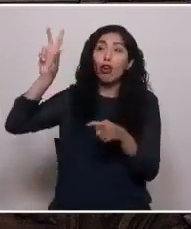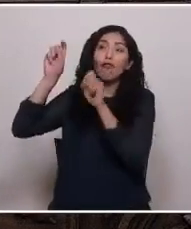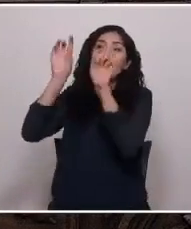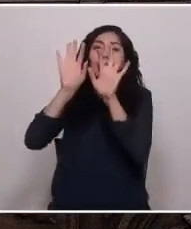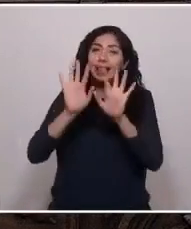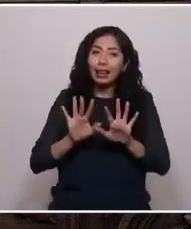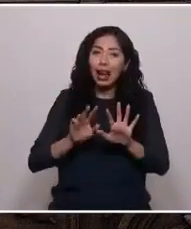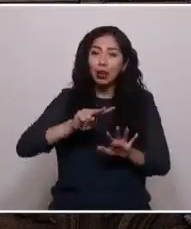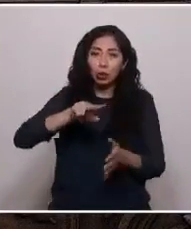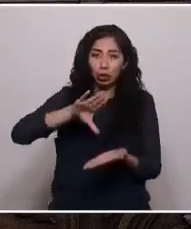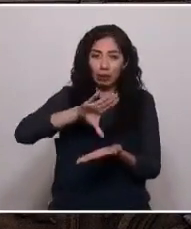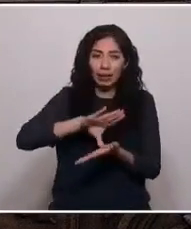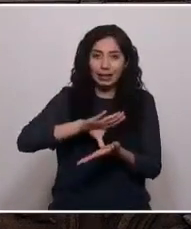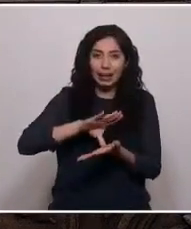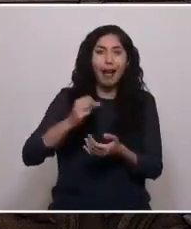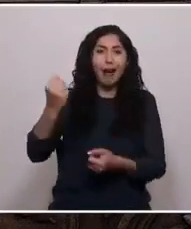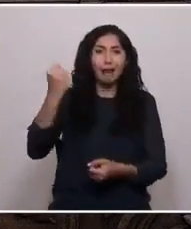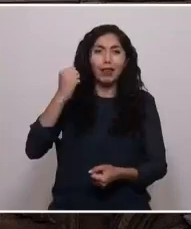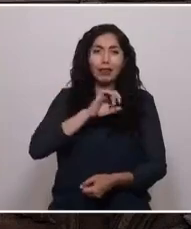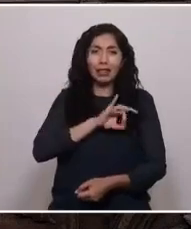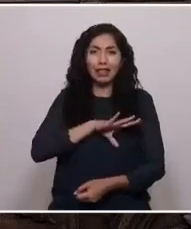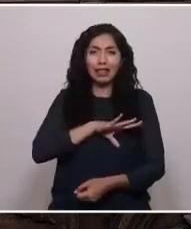viva chile